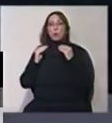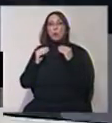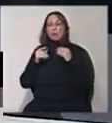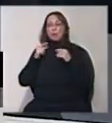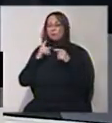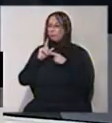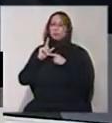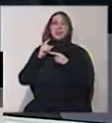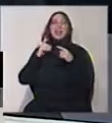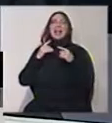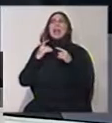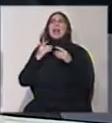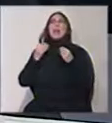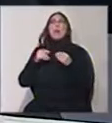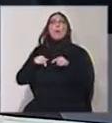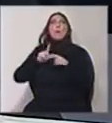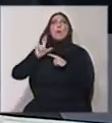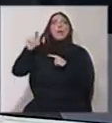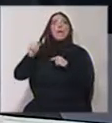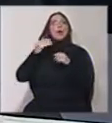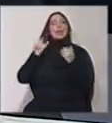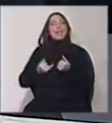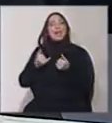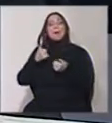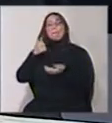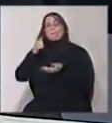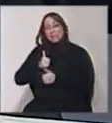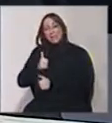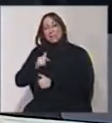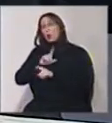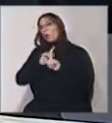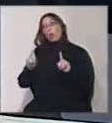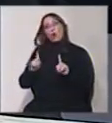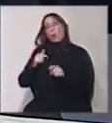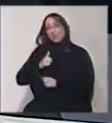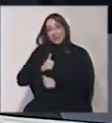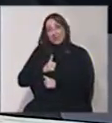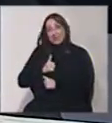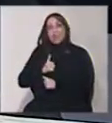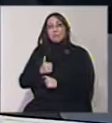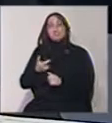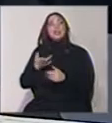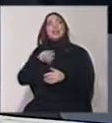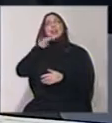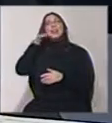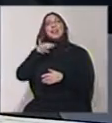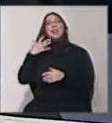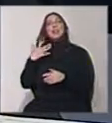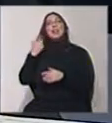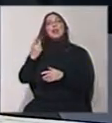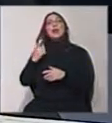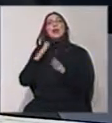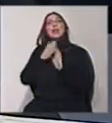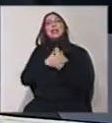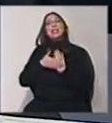de hacer lo que hay que hacer, con militares o sin ellos. Yo no tengo más remedio que remitirme a las declaraciones del director nacional de policía de